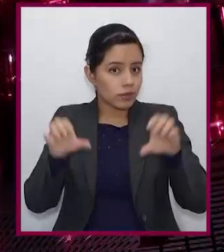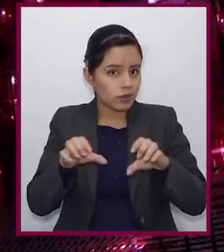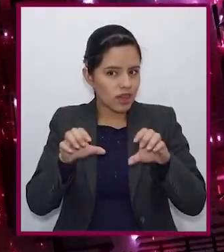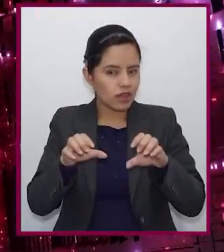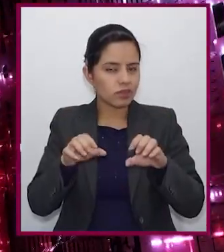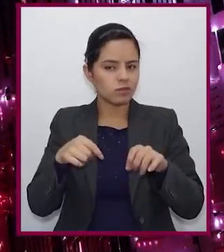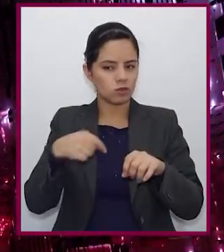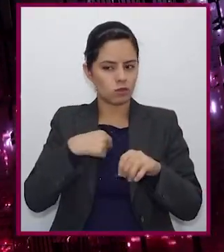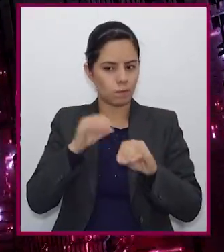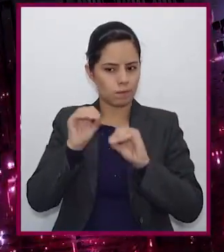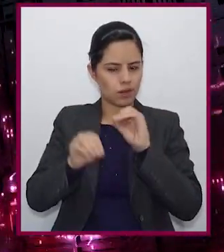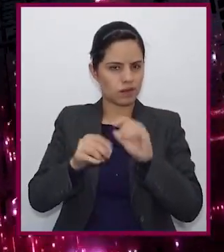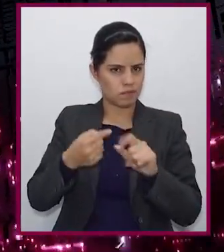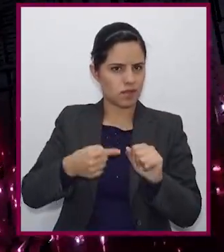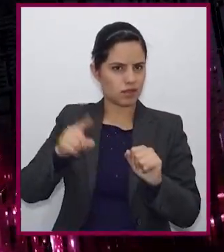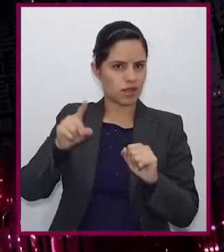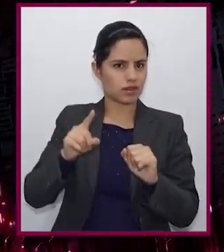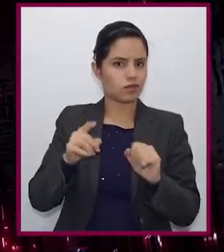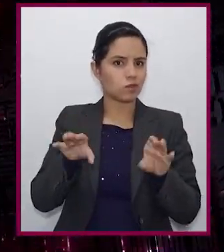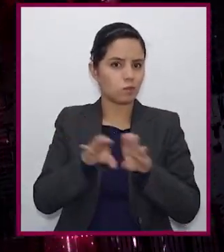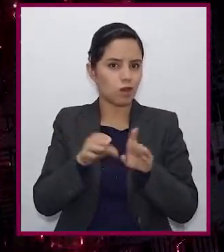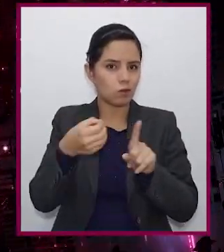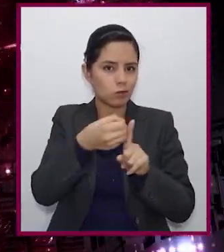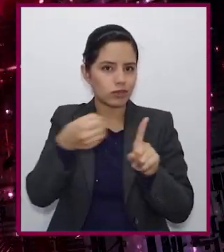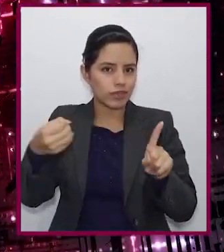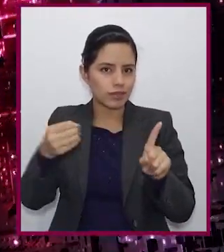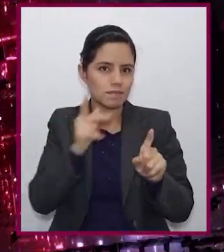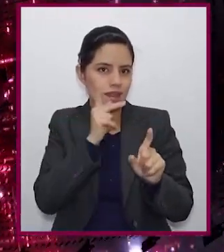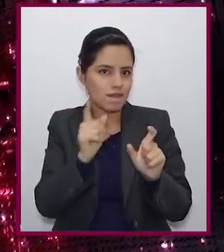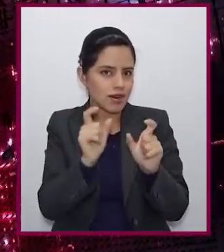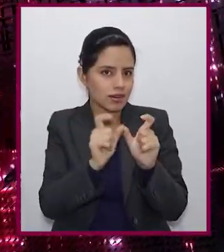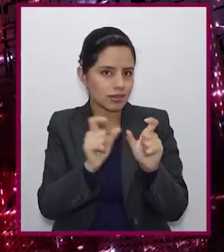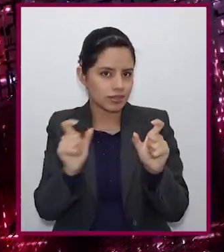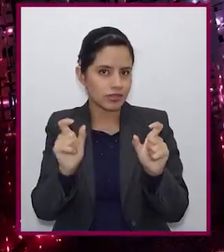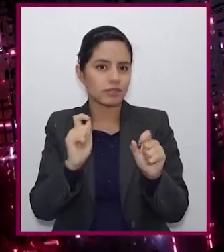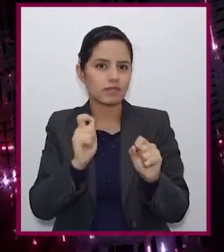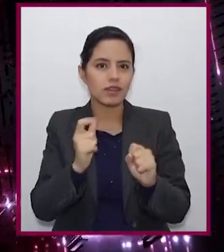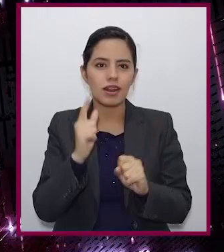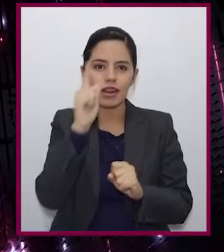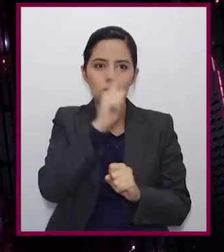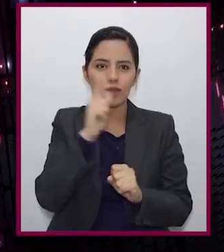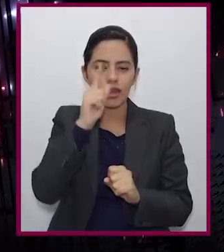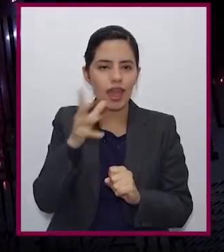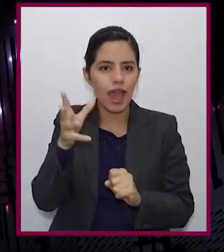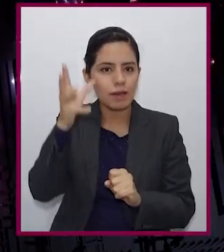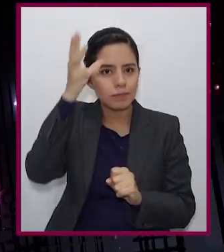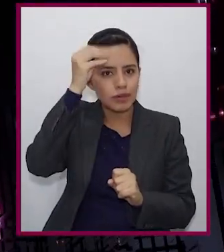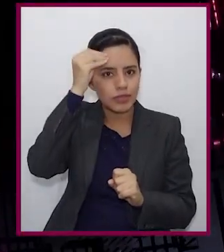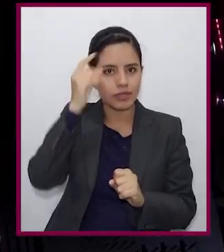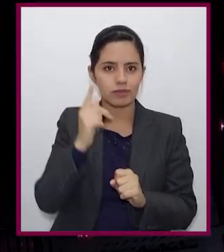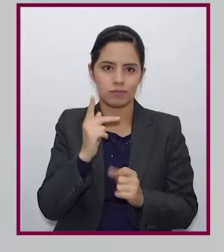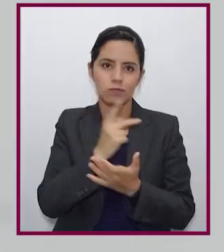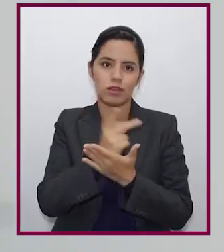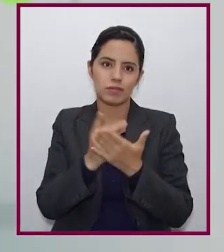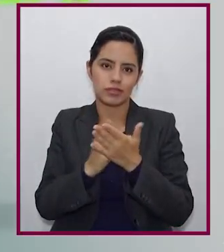dar a la computadora y en lo específico implica aprender un lenguaje de programación.